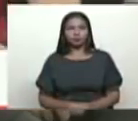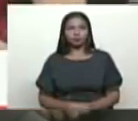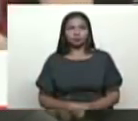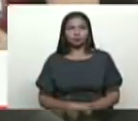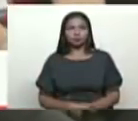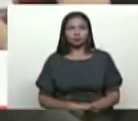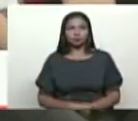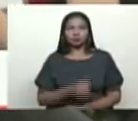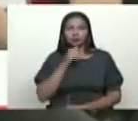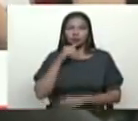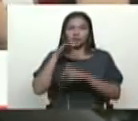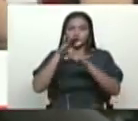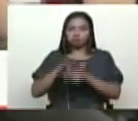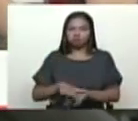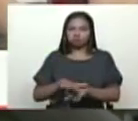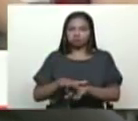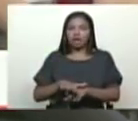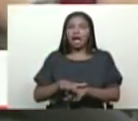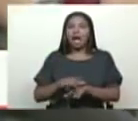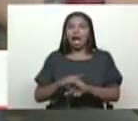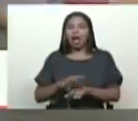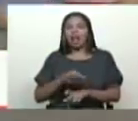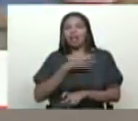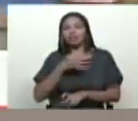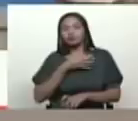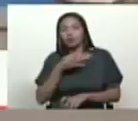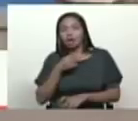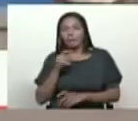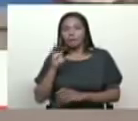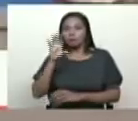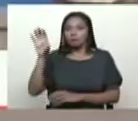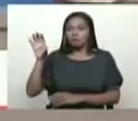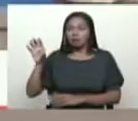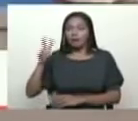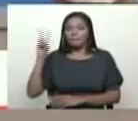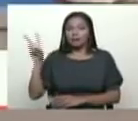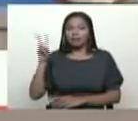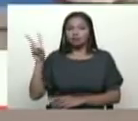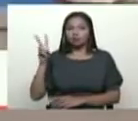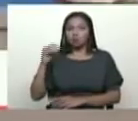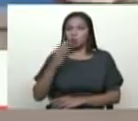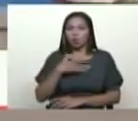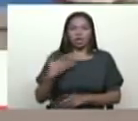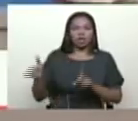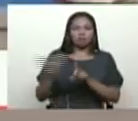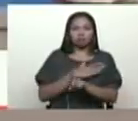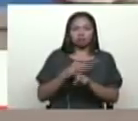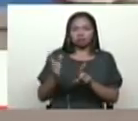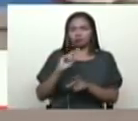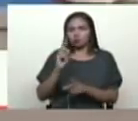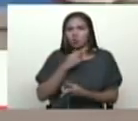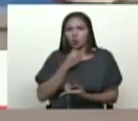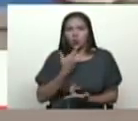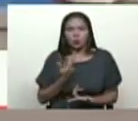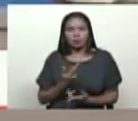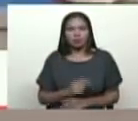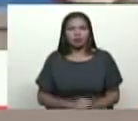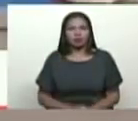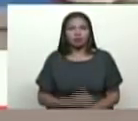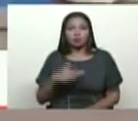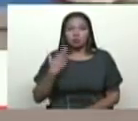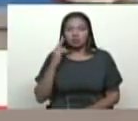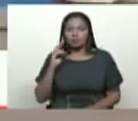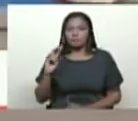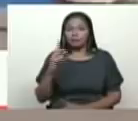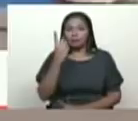¿Quién los derrotó? La sociedad venezolana, que no quiere golpe ni violencia. Podría ser una